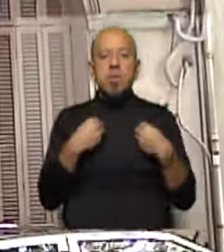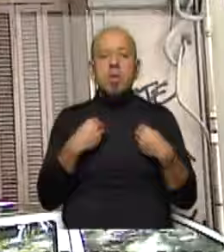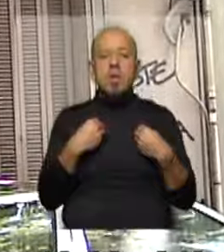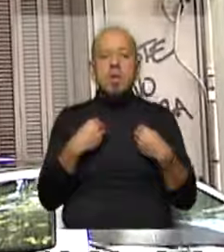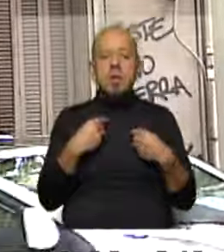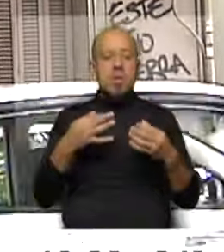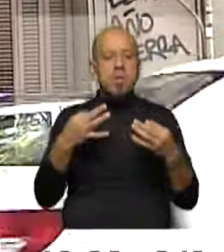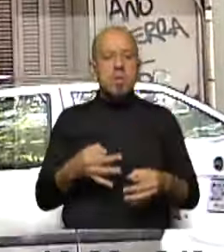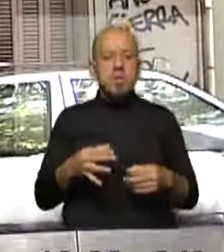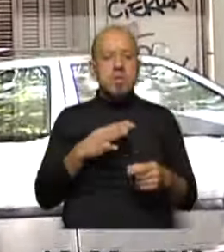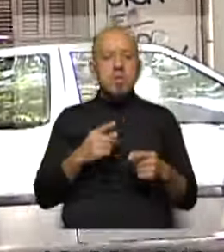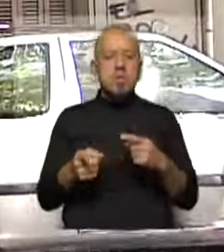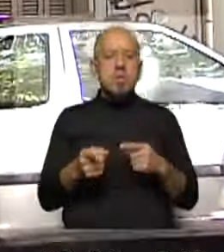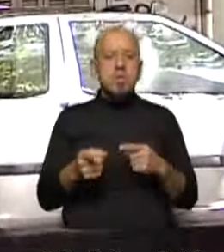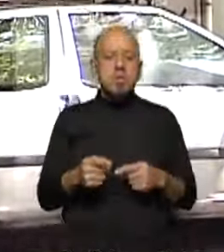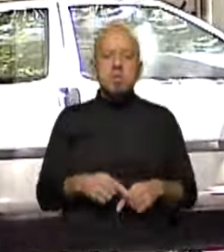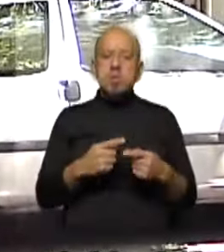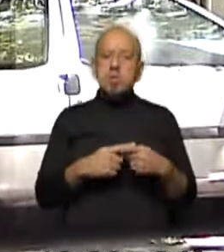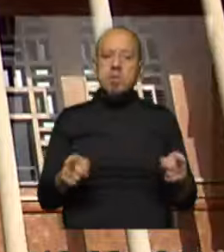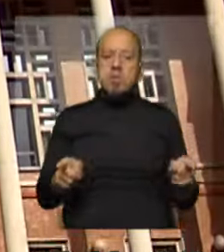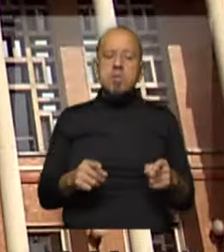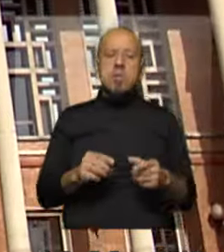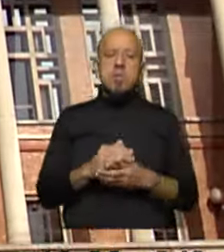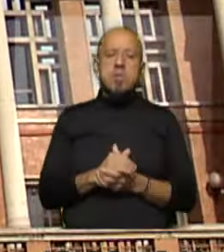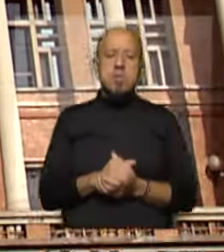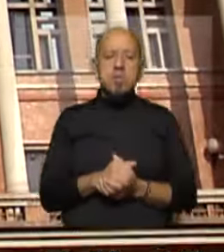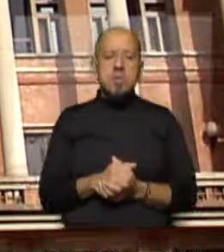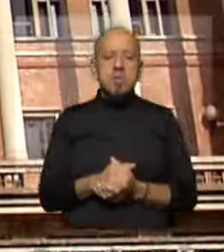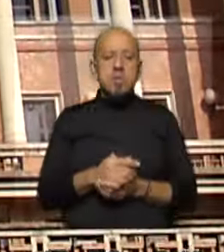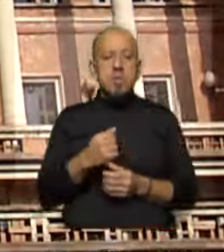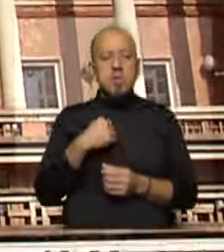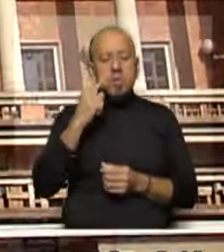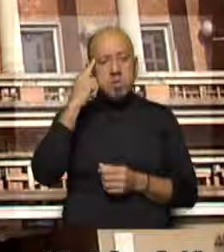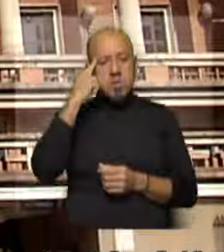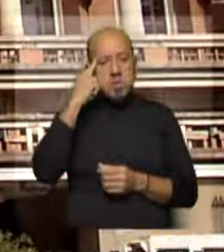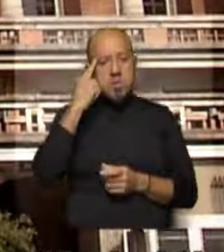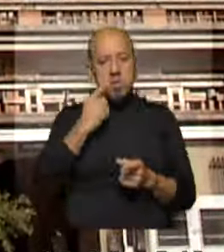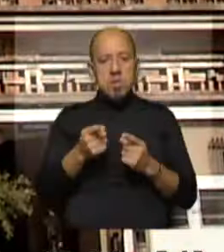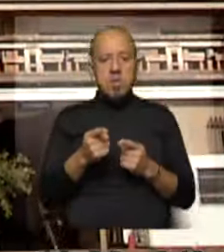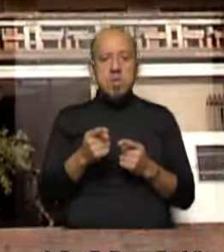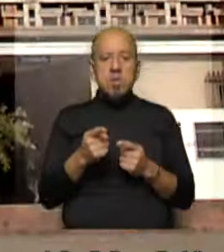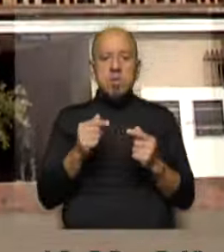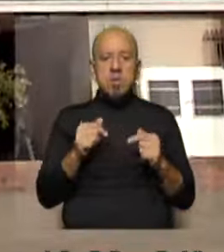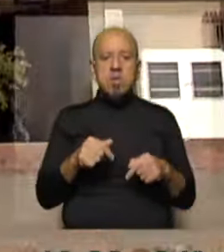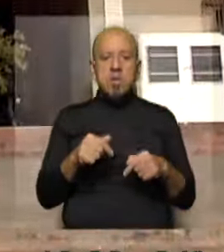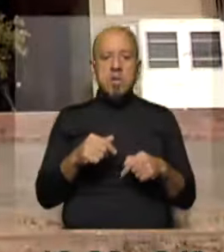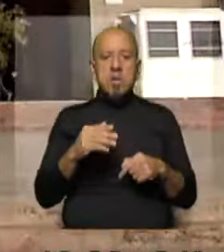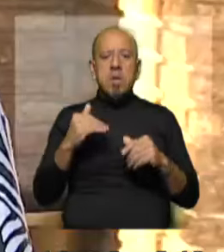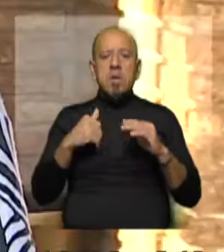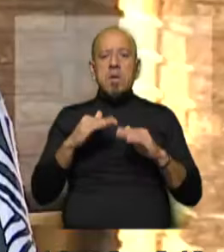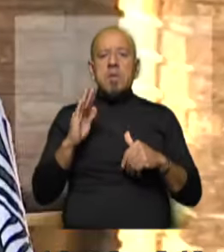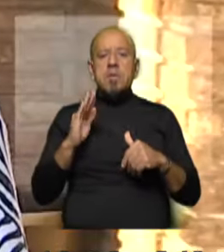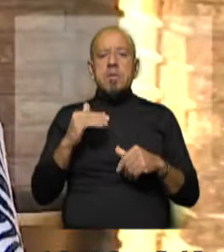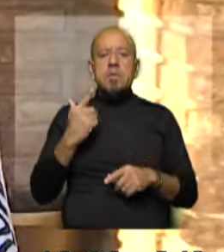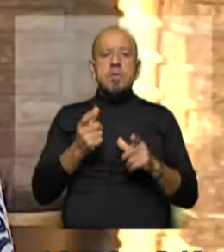llamado. ¿Ahí hay también una mirada diferente del sindicato? Sí, nosotros entendemos que bueno, obviamente hoy en día creo que la mayor cantidad de